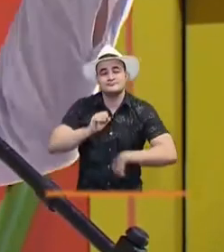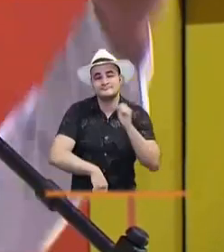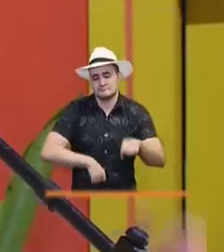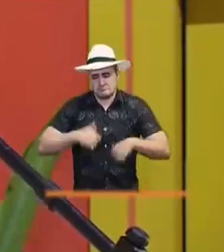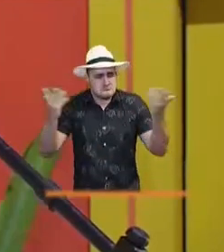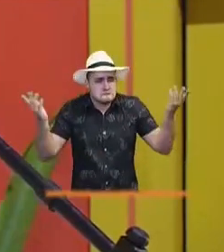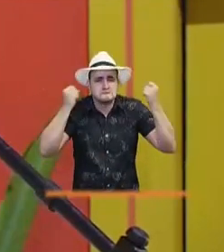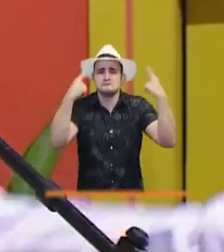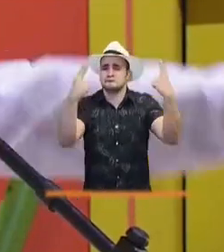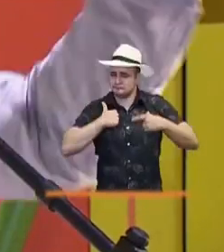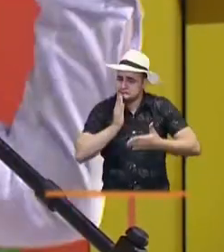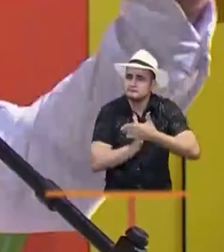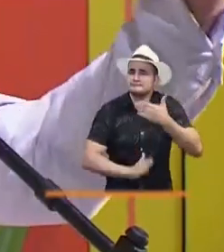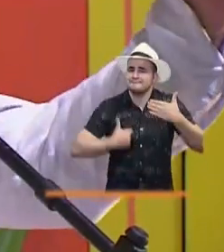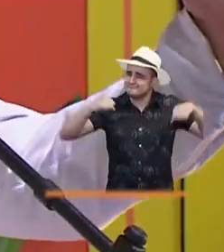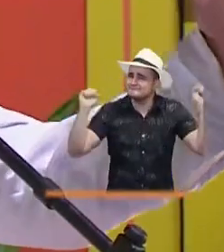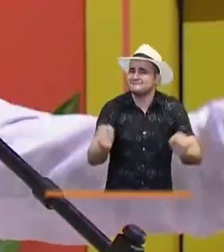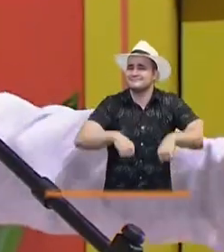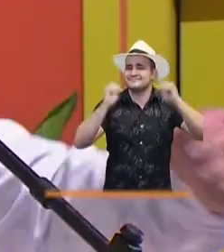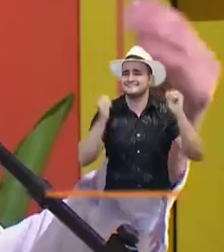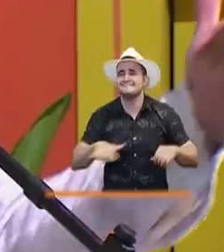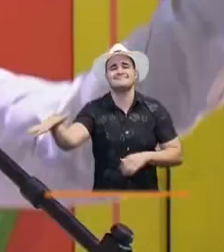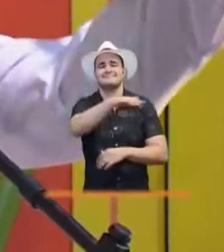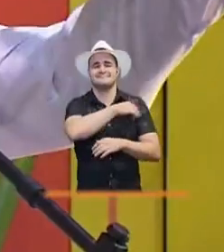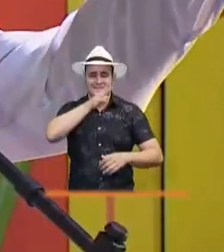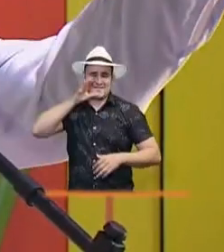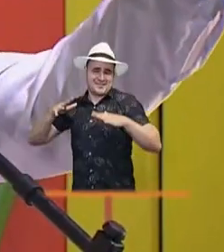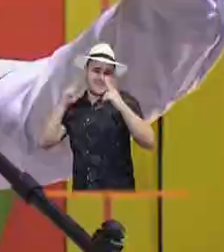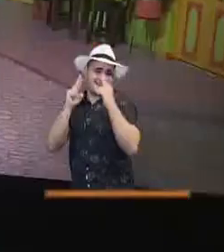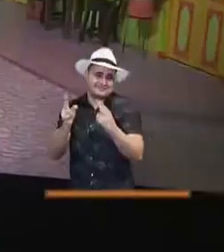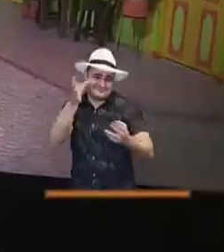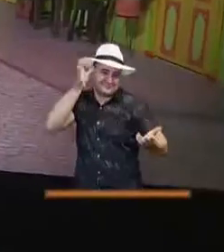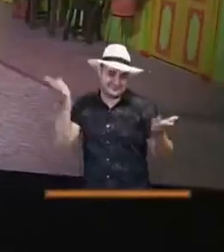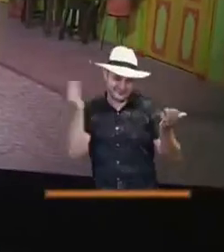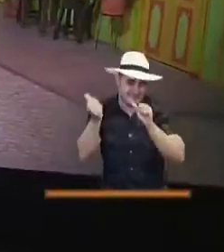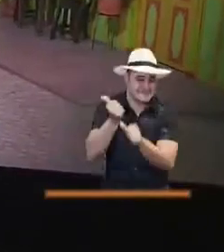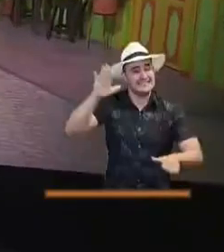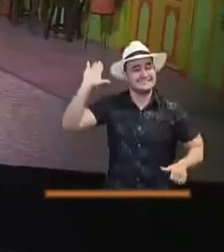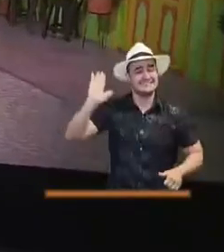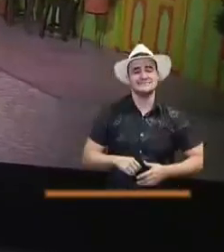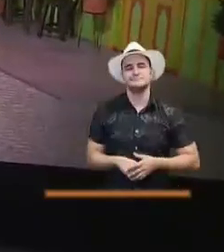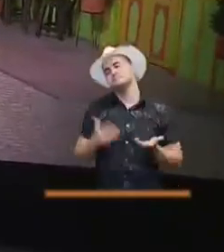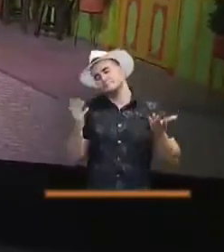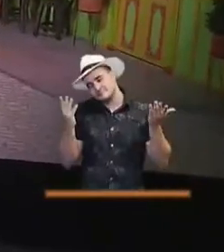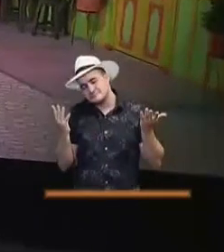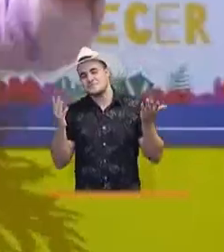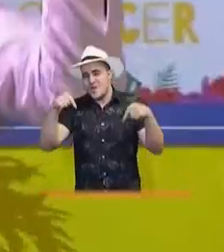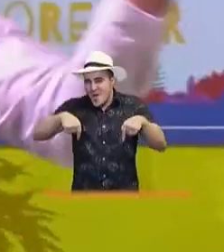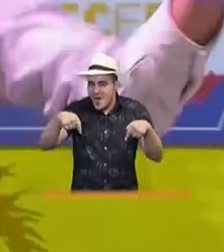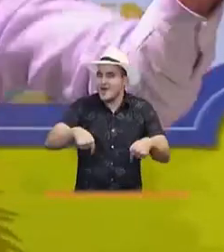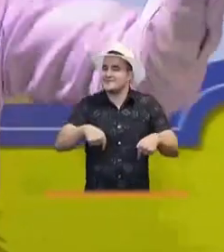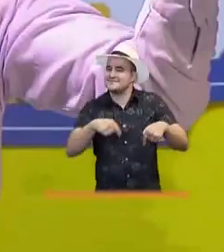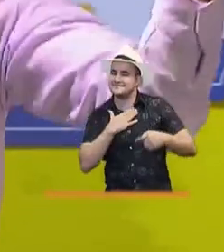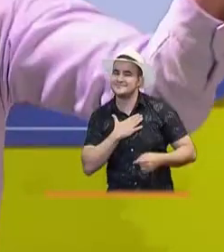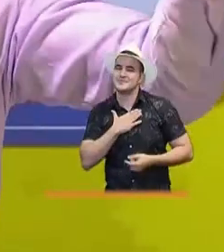la humildad y el que conoce la finca. Por eso en esta ocasión